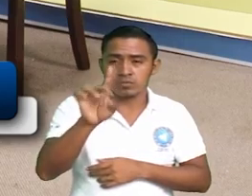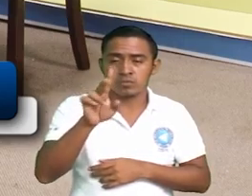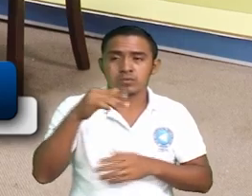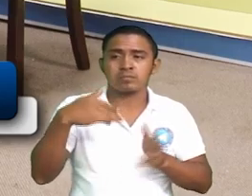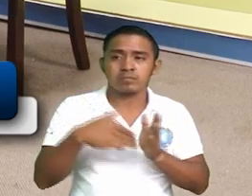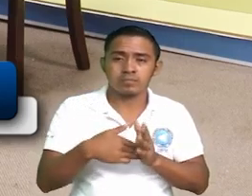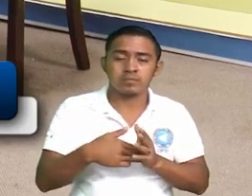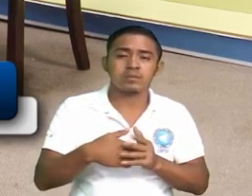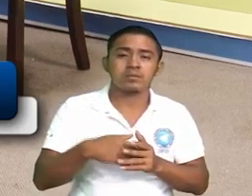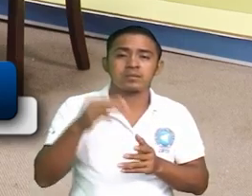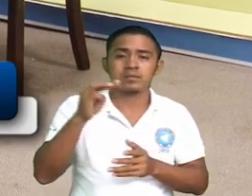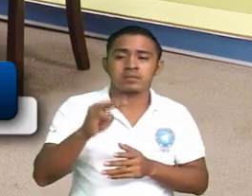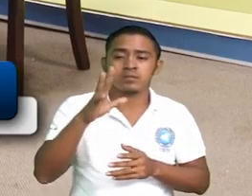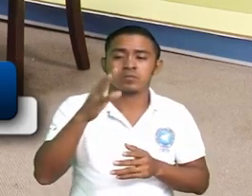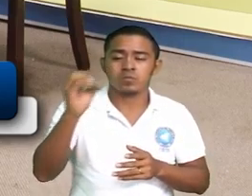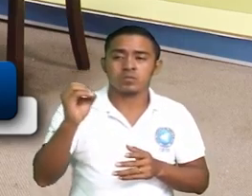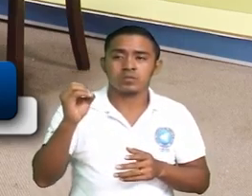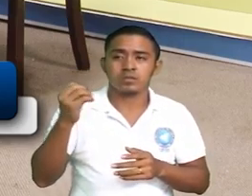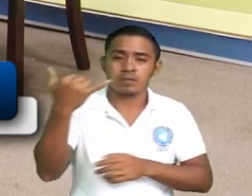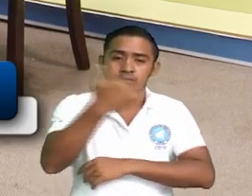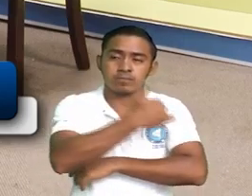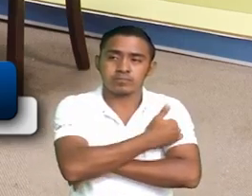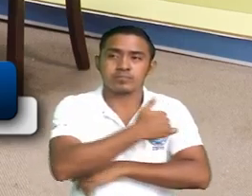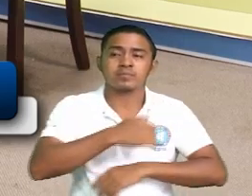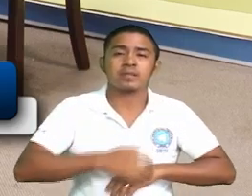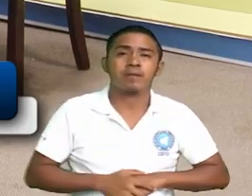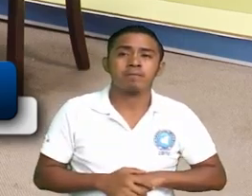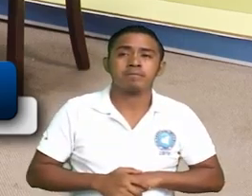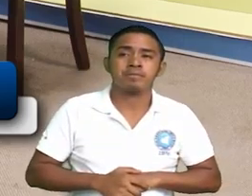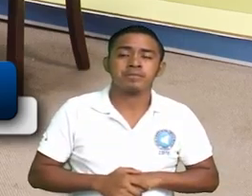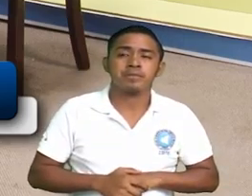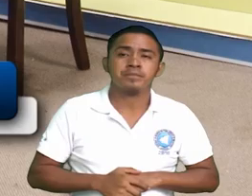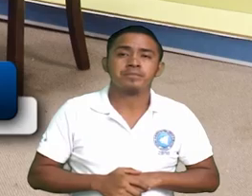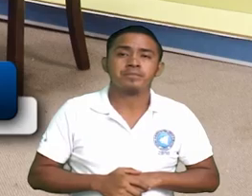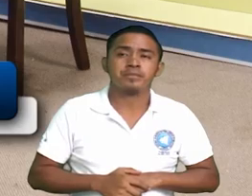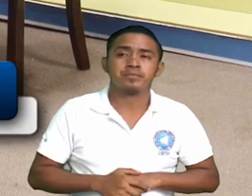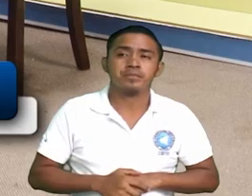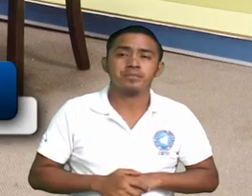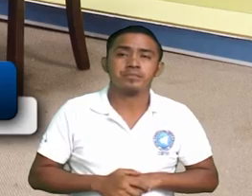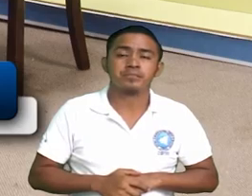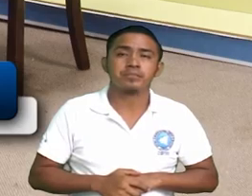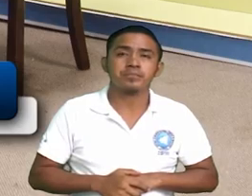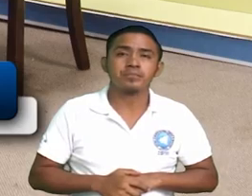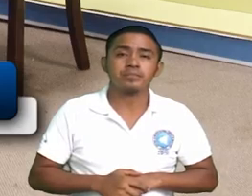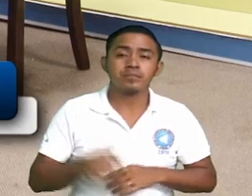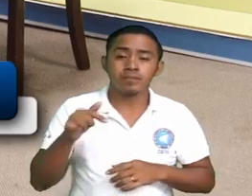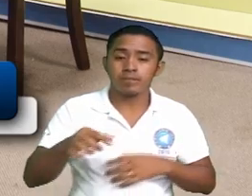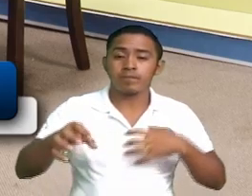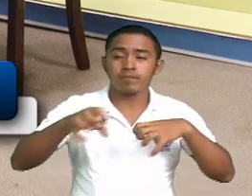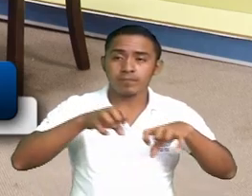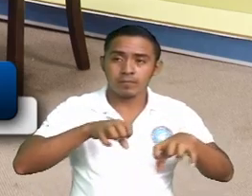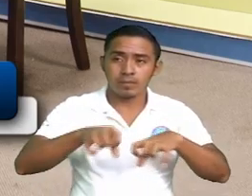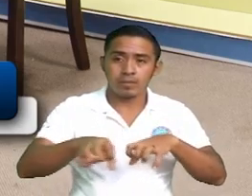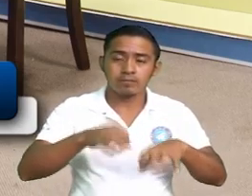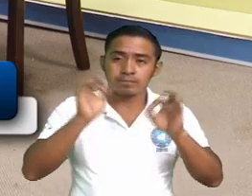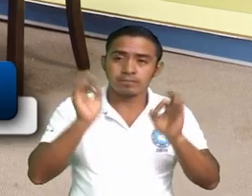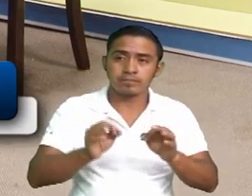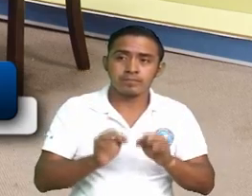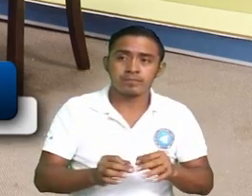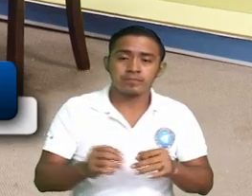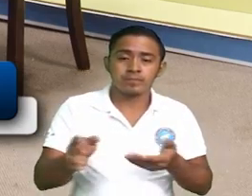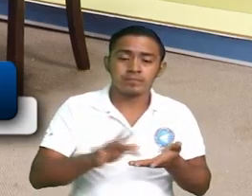212.350 dosis a nivel de Managua. Y también tenemos dentro de la jornada, estamos garantizando